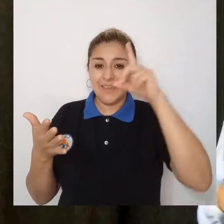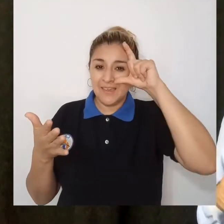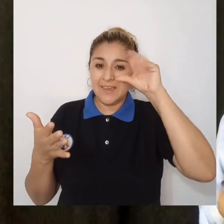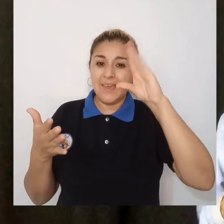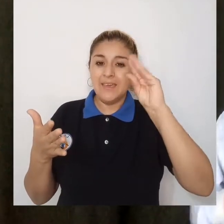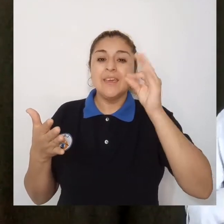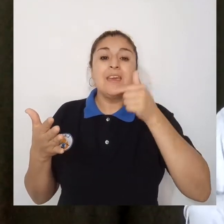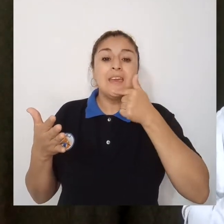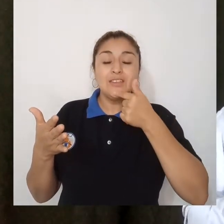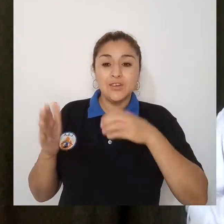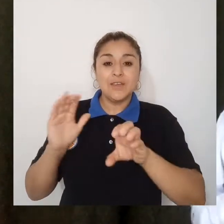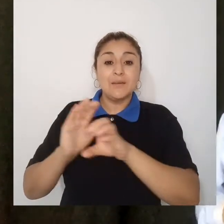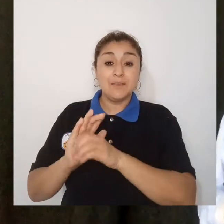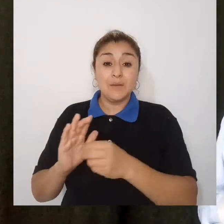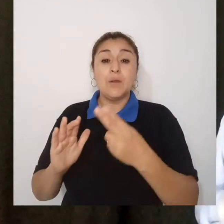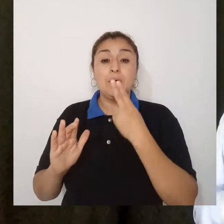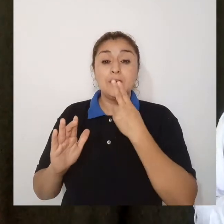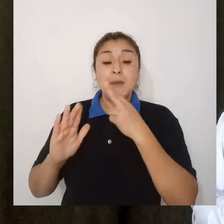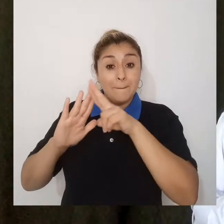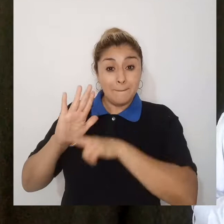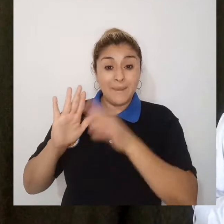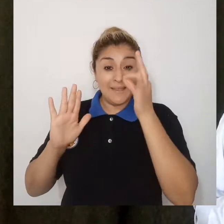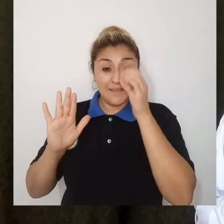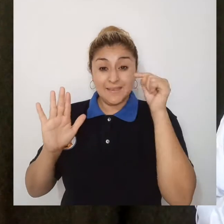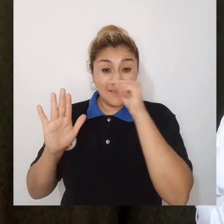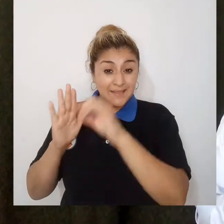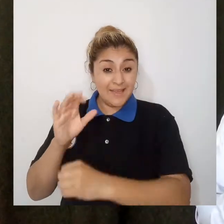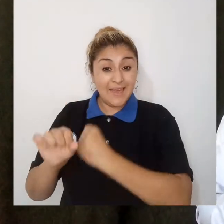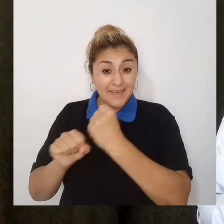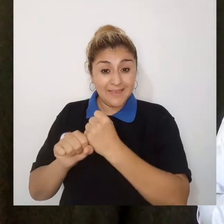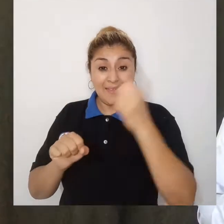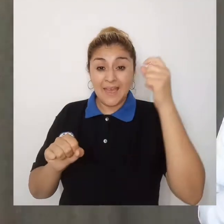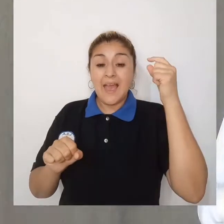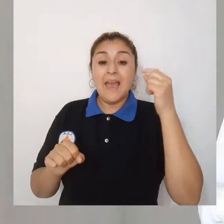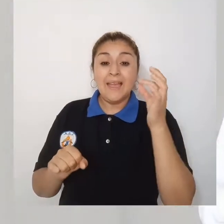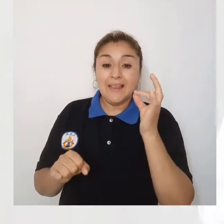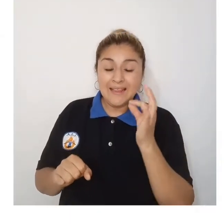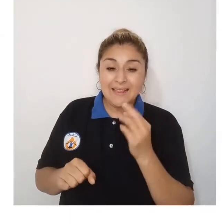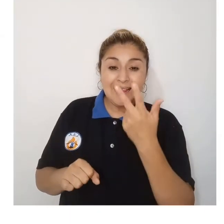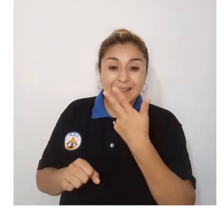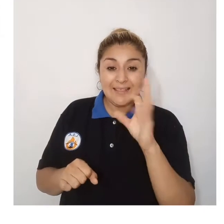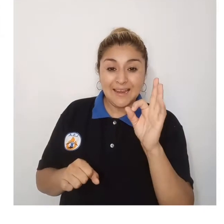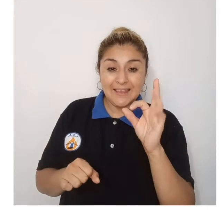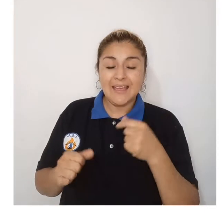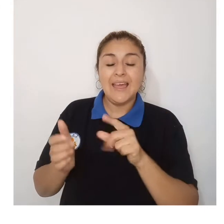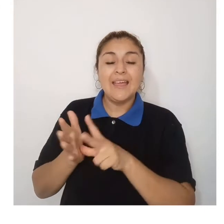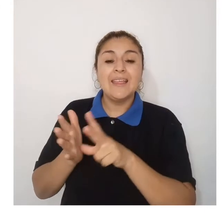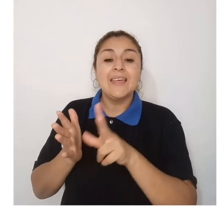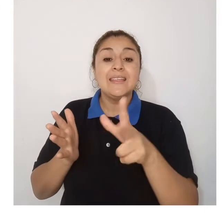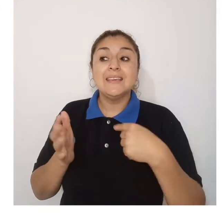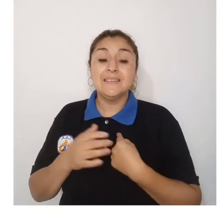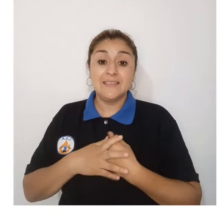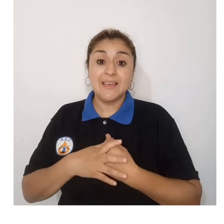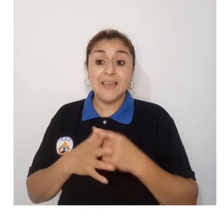del 27 al 32 11 del 27 al 30 dice en aquellos días unos